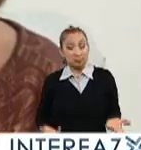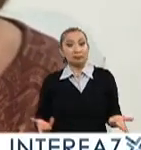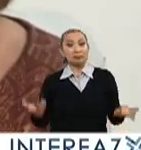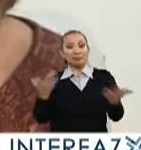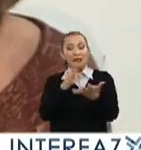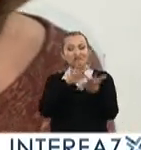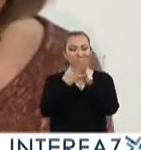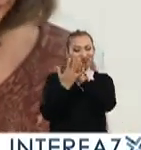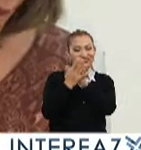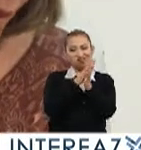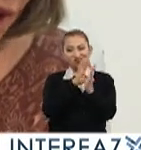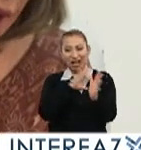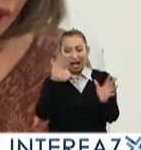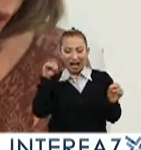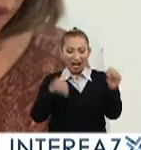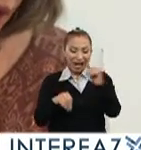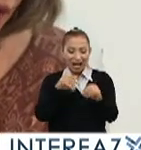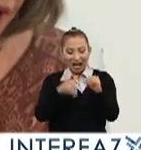se mezclan